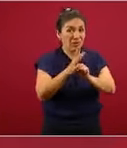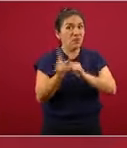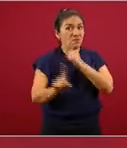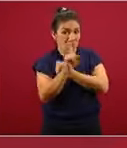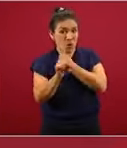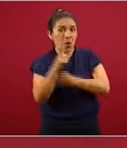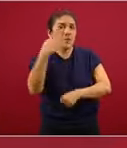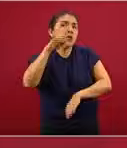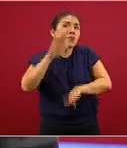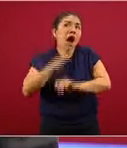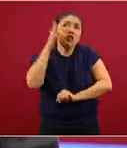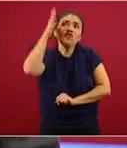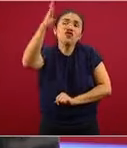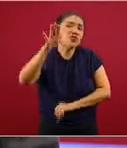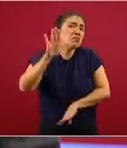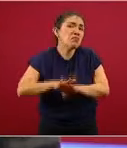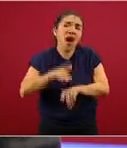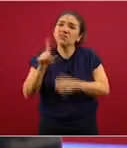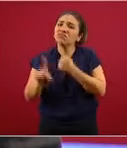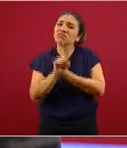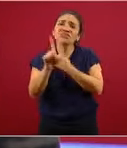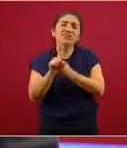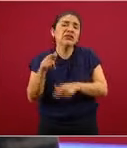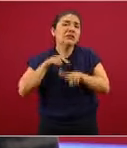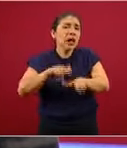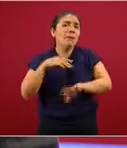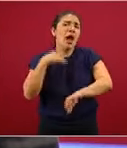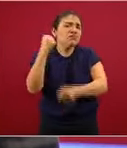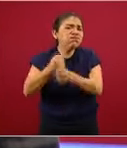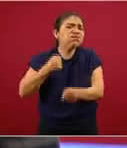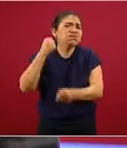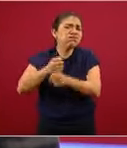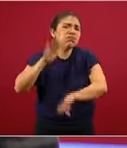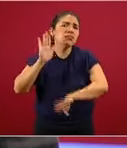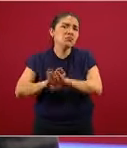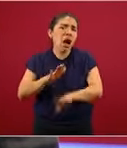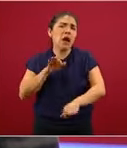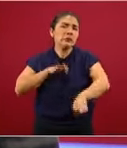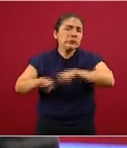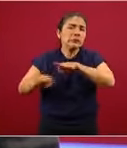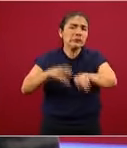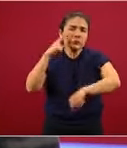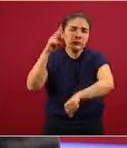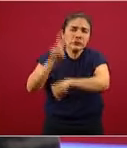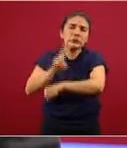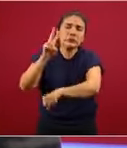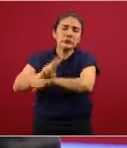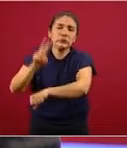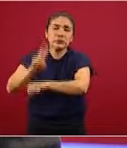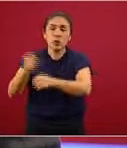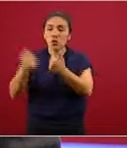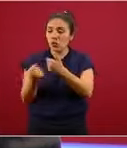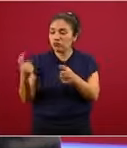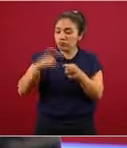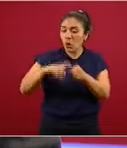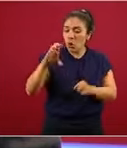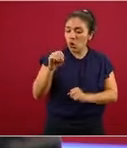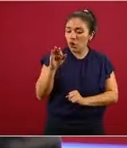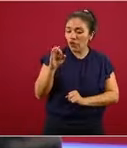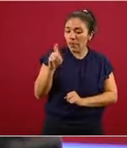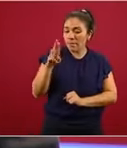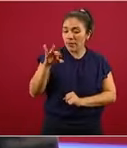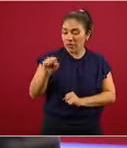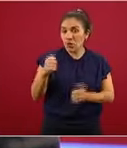un plazo más largo, pero estaremos trabajando en ello. Parte de la encomienda de tener adscrita a COFEPRIS en la